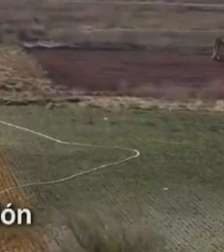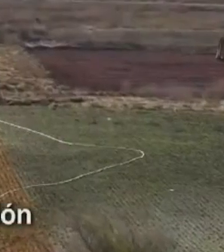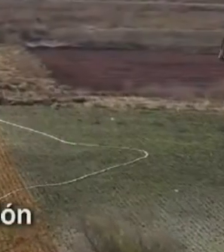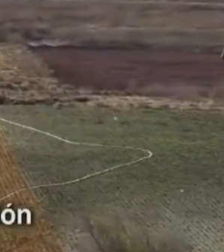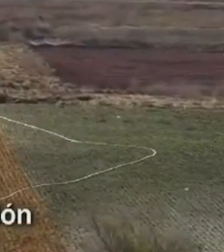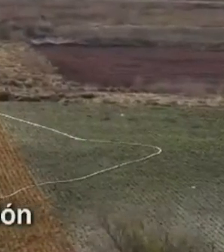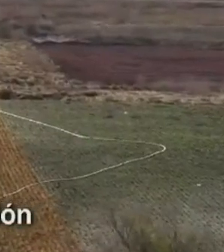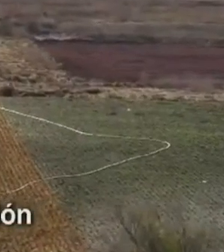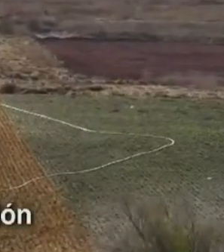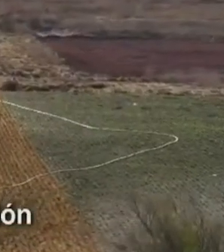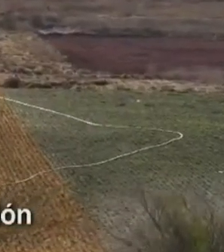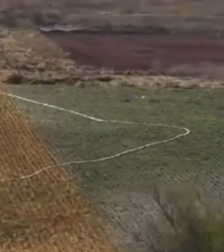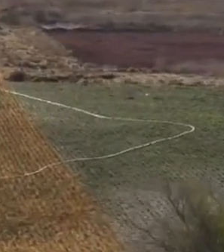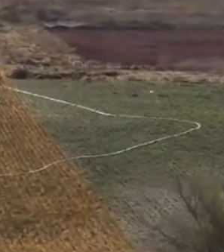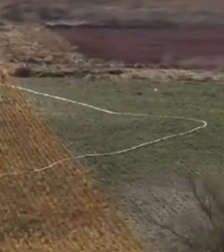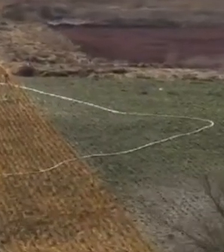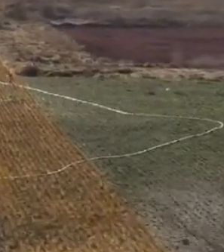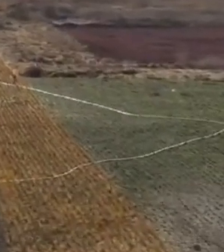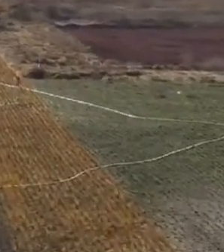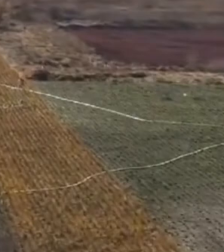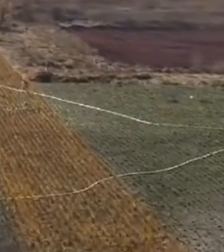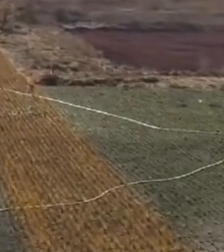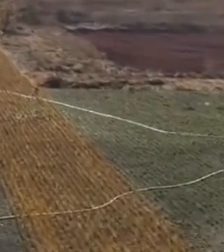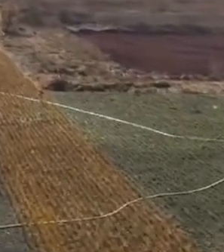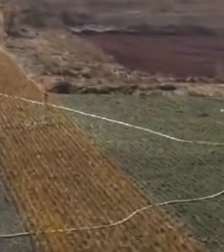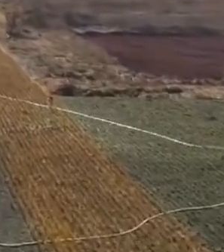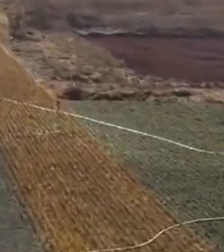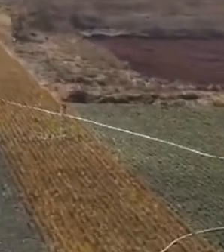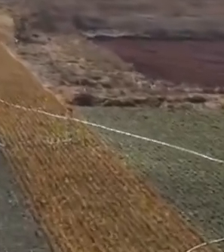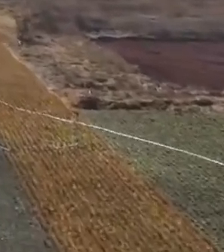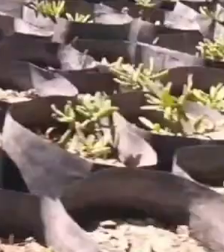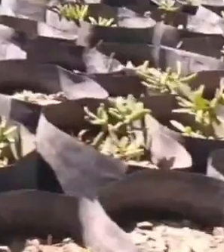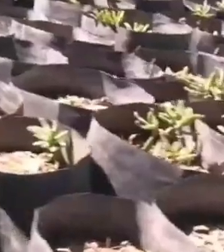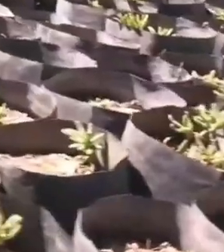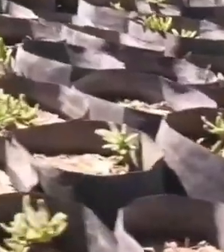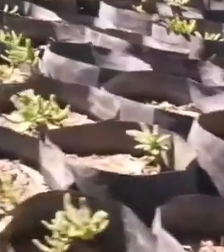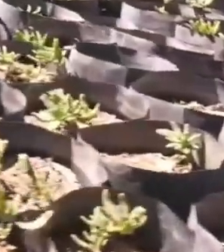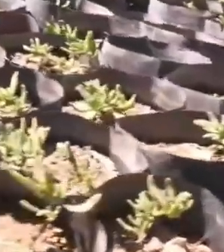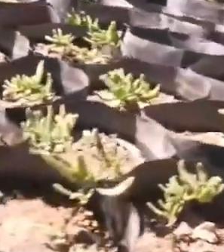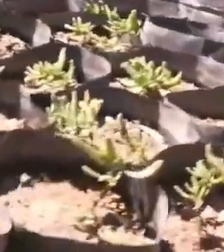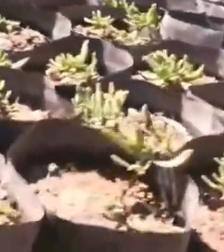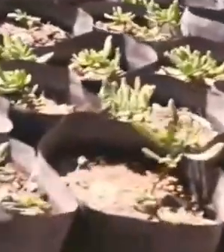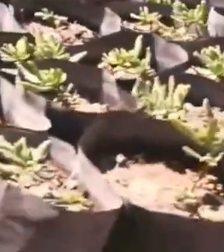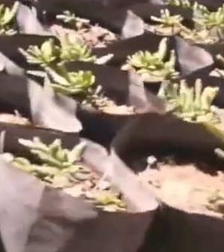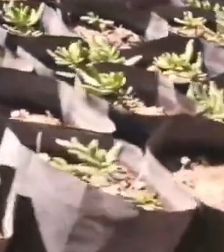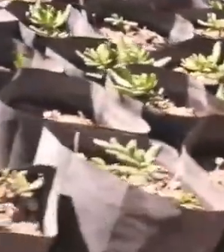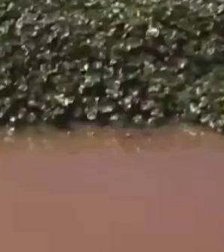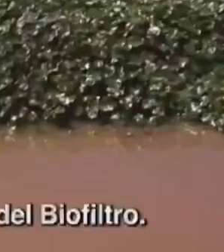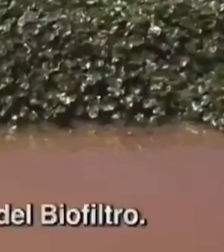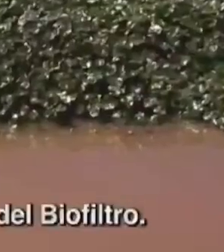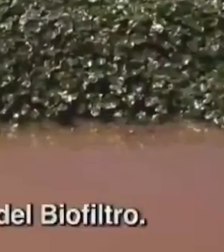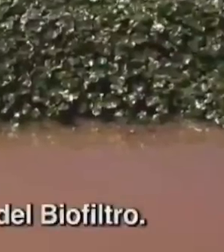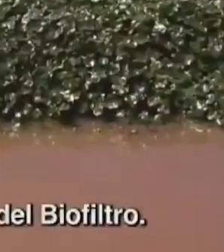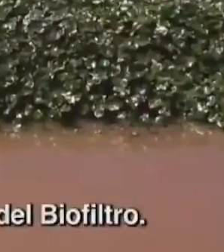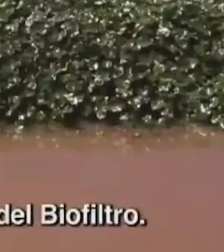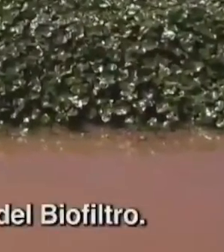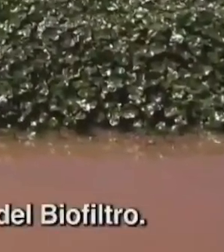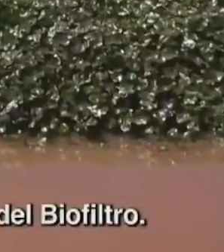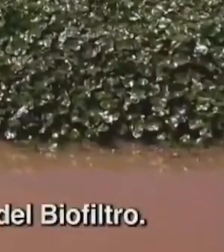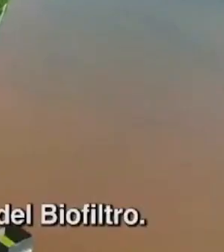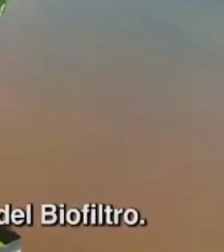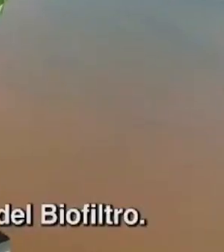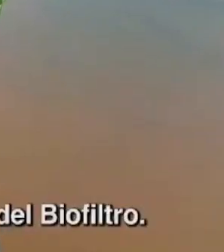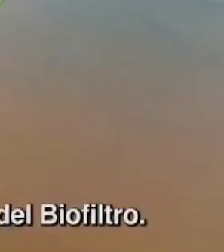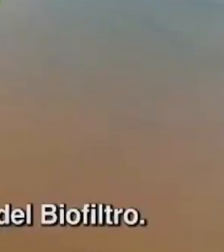vivero se concluyó con la reforestación de 14.5 hectáreas de suelos salinos y se mantienen los trabajos de repique asimismo se da